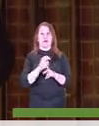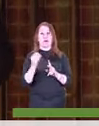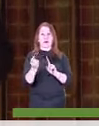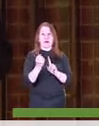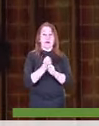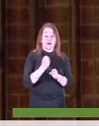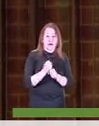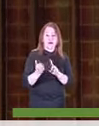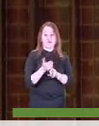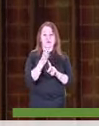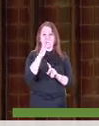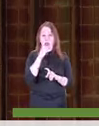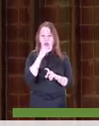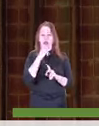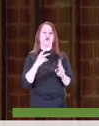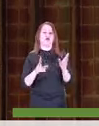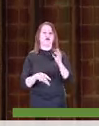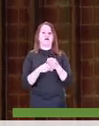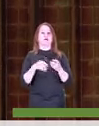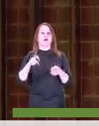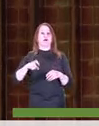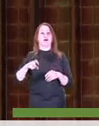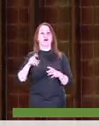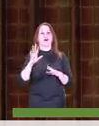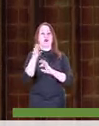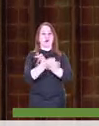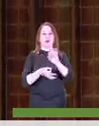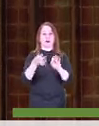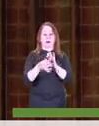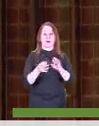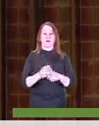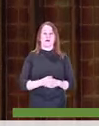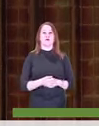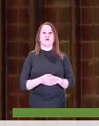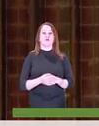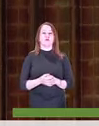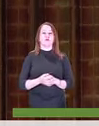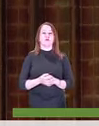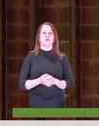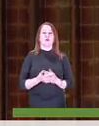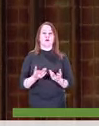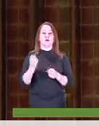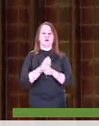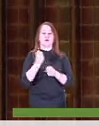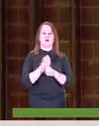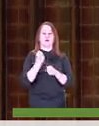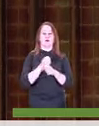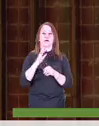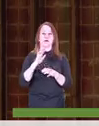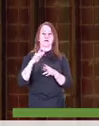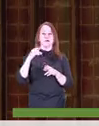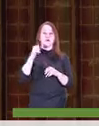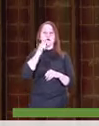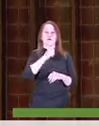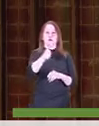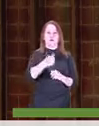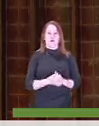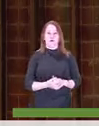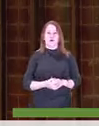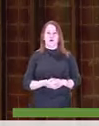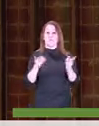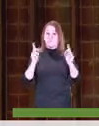que necesiten además del cuidado de alguien más para que les ayude con las labores cotidianas del día a día. De